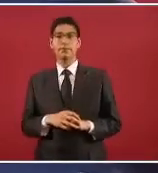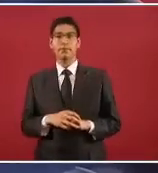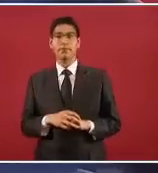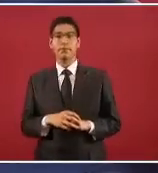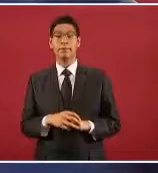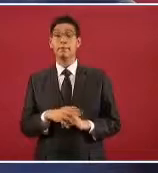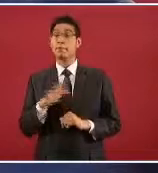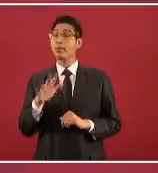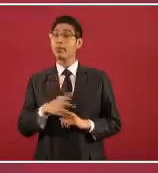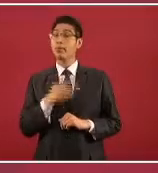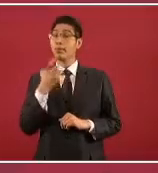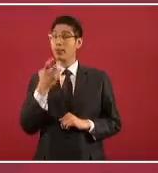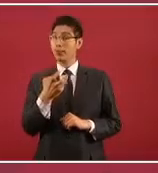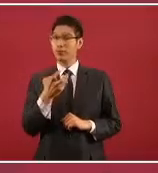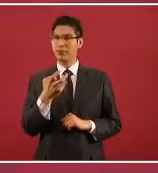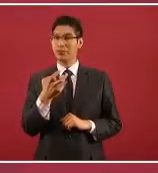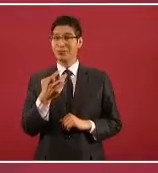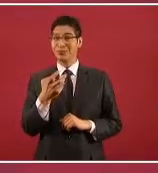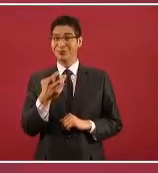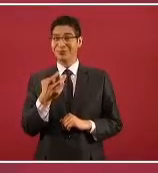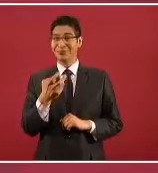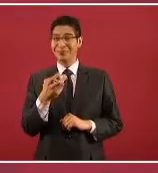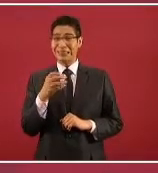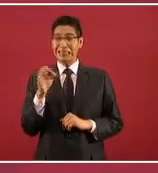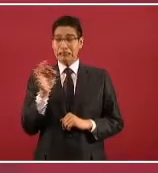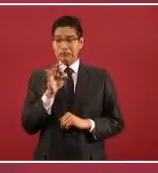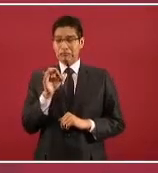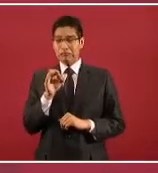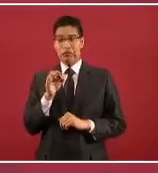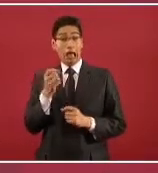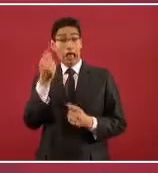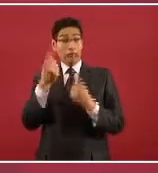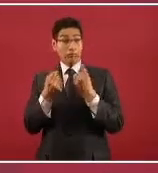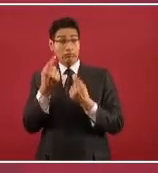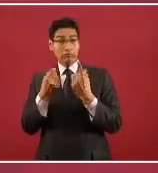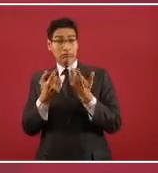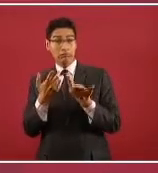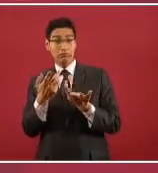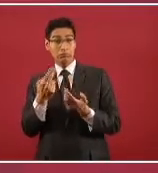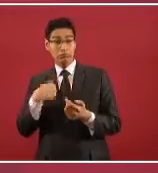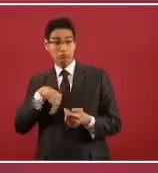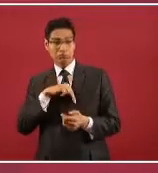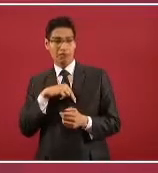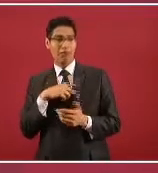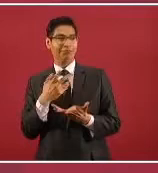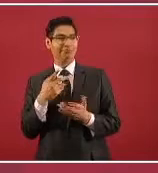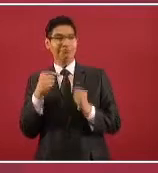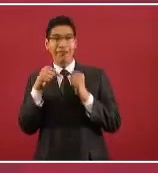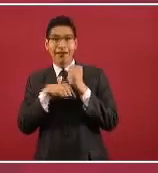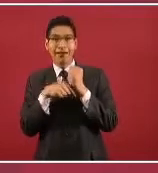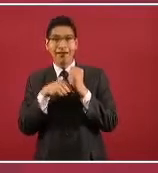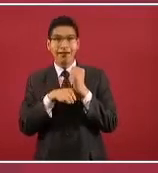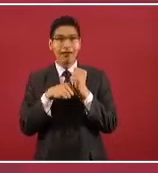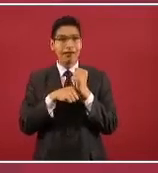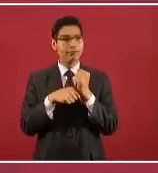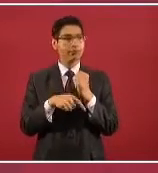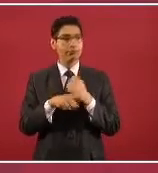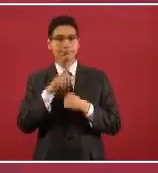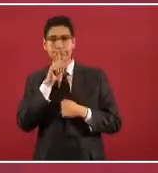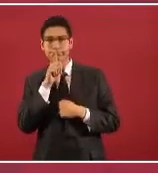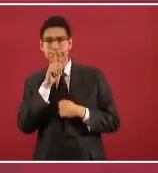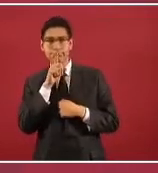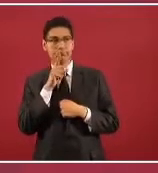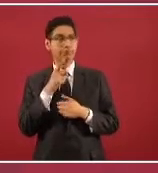no se podría ocultar ni el número de infectados, pero mucho menos el número de